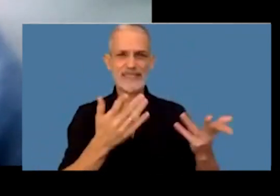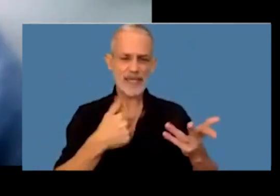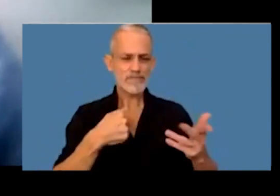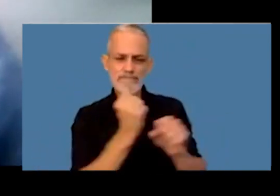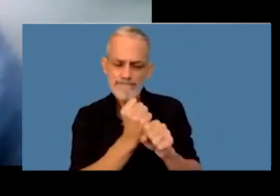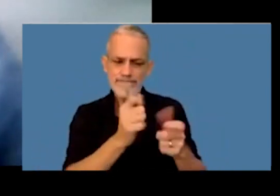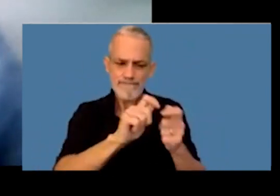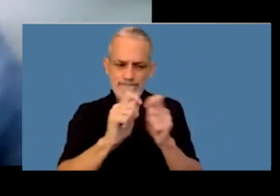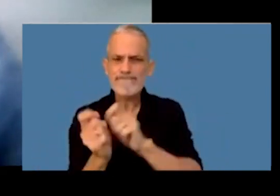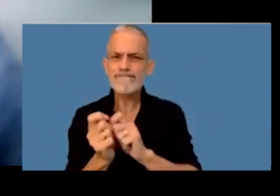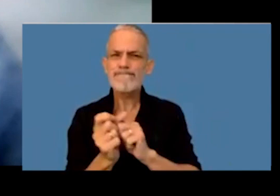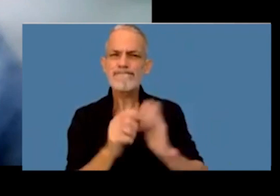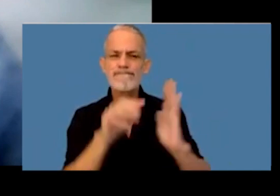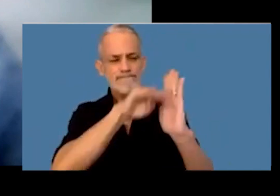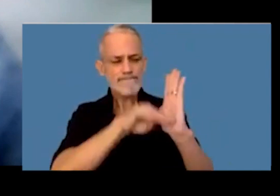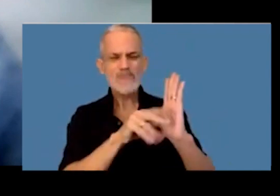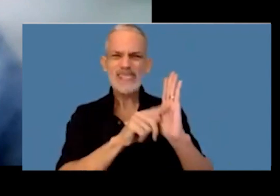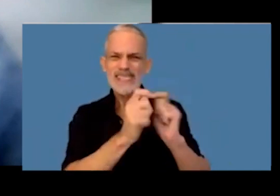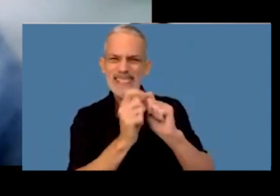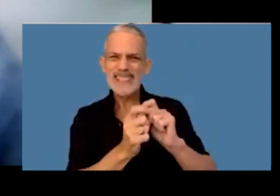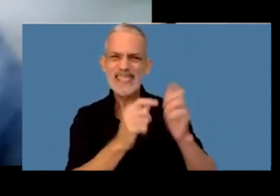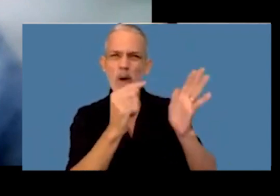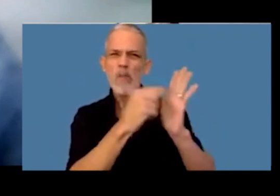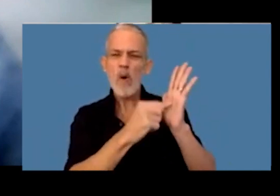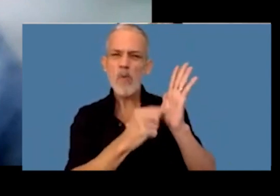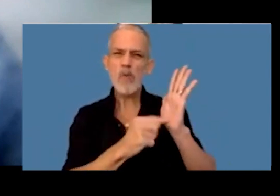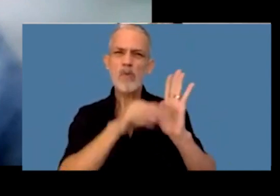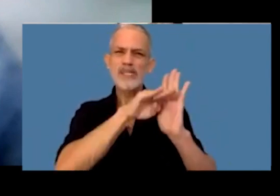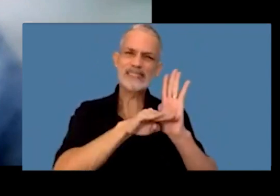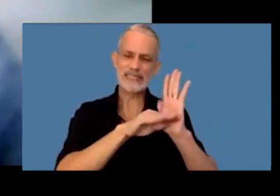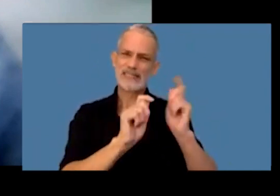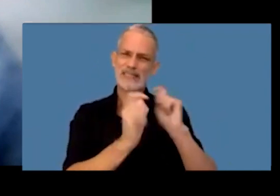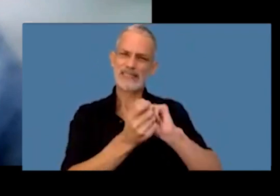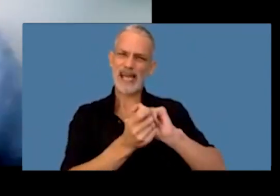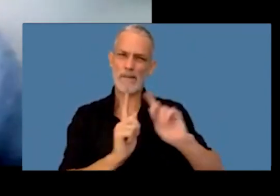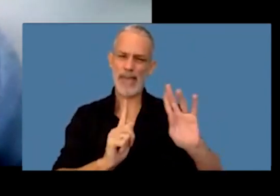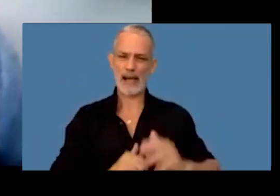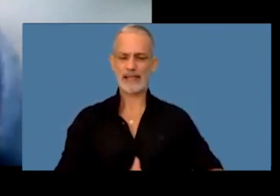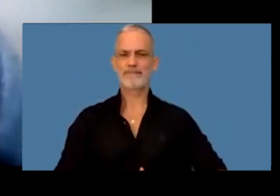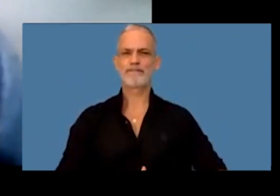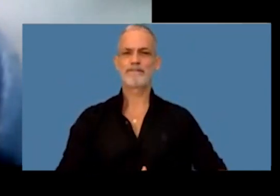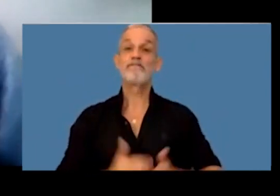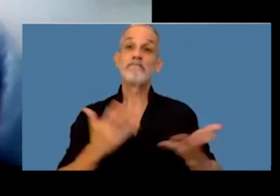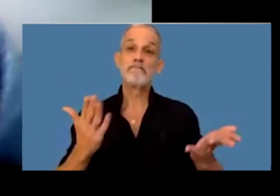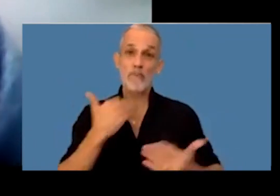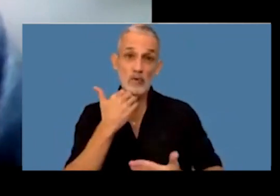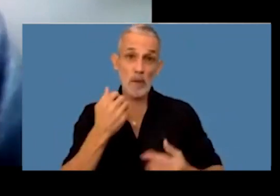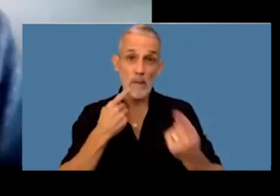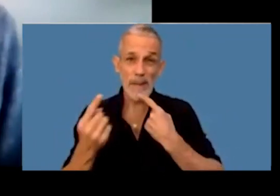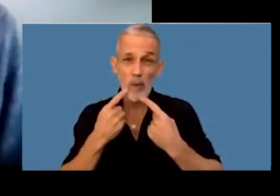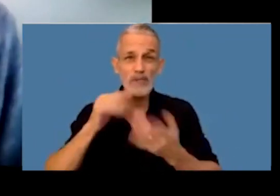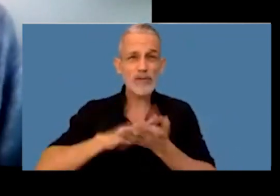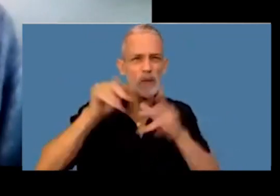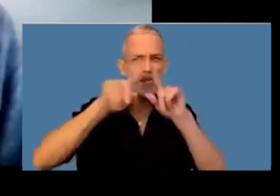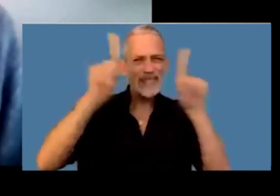justamente en rever las normativas actuales. Yo no sé si hay preguntas en cuanto al certificado único